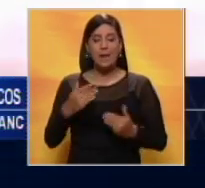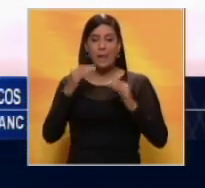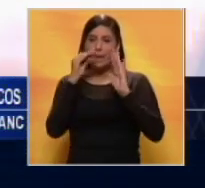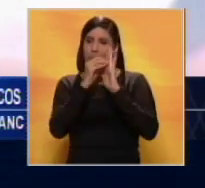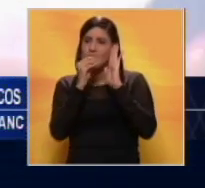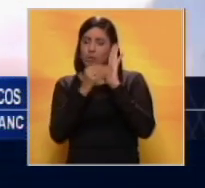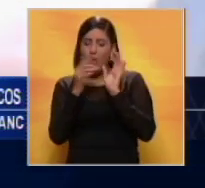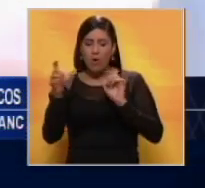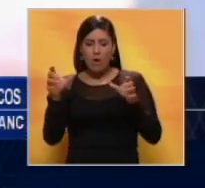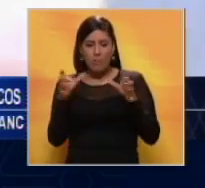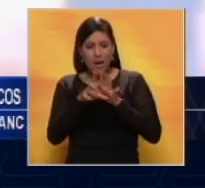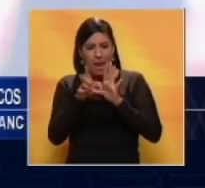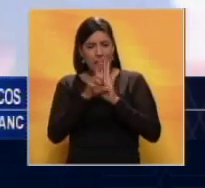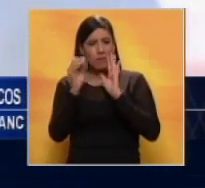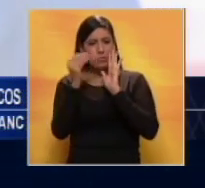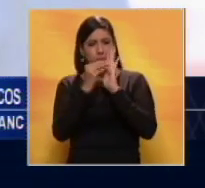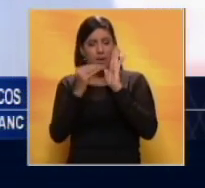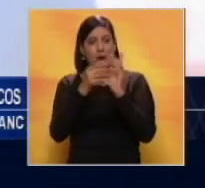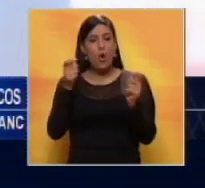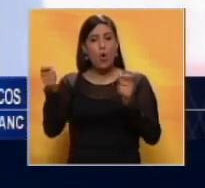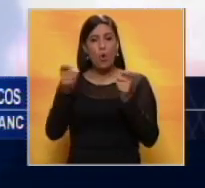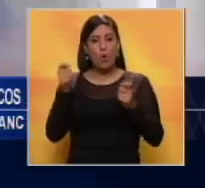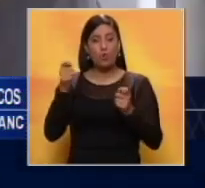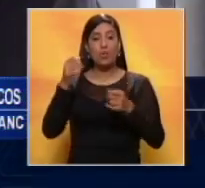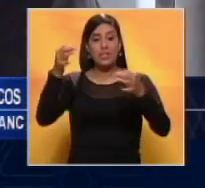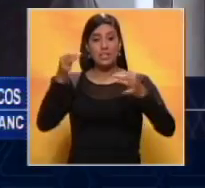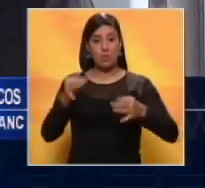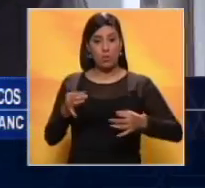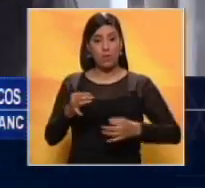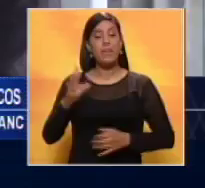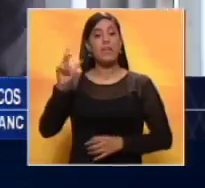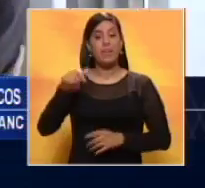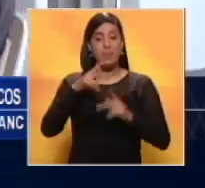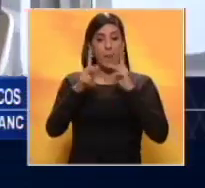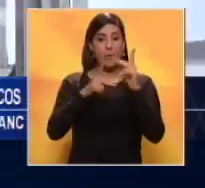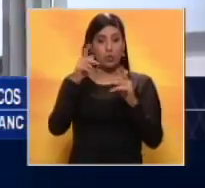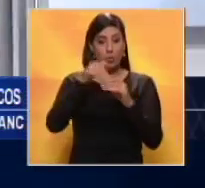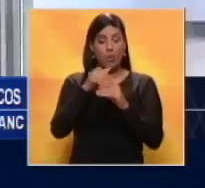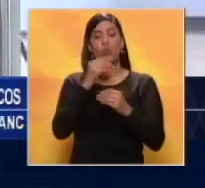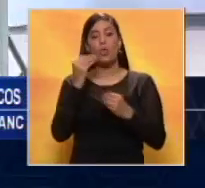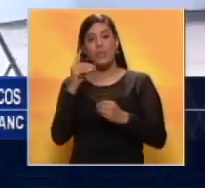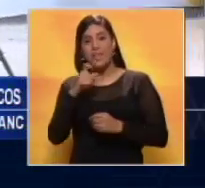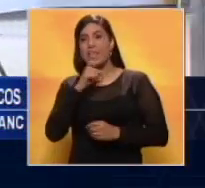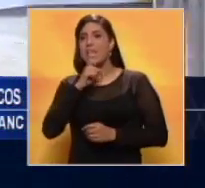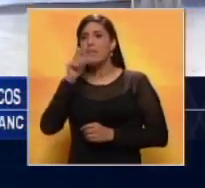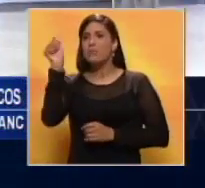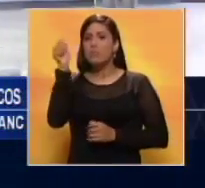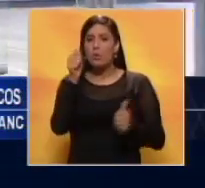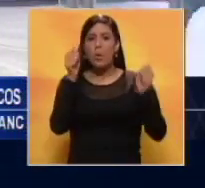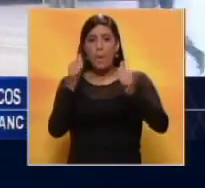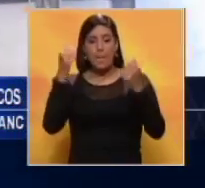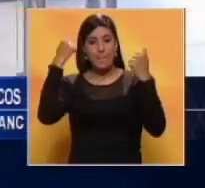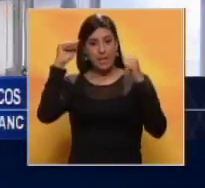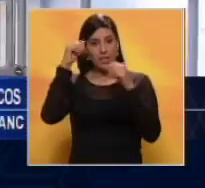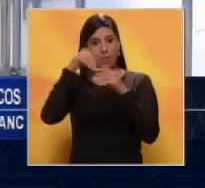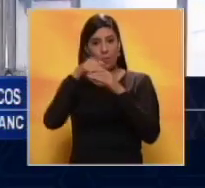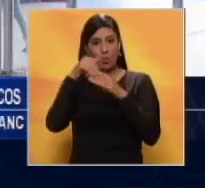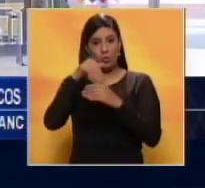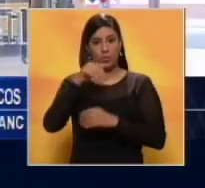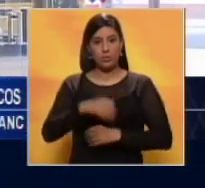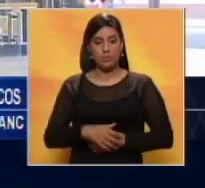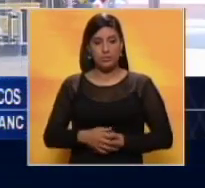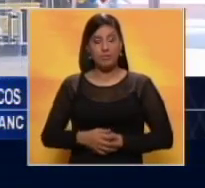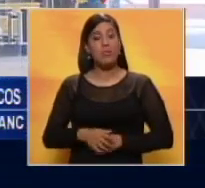establecer los instrumentos legales que regularán la seguridad, tanto del proceso electoral como de quienes ejerzan su derecho al